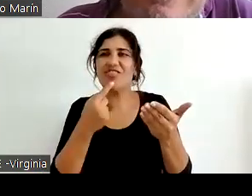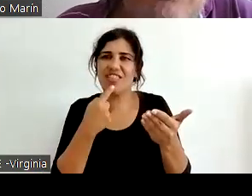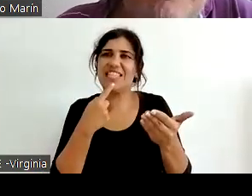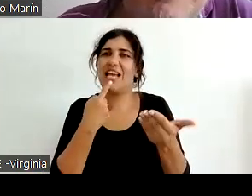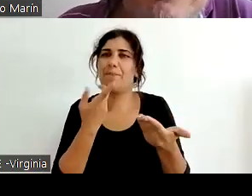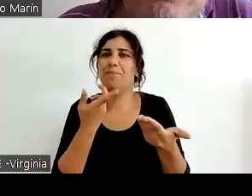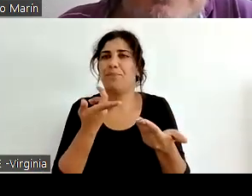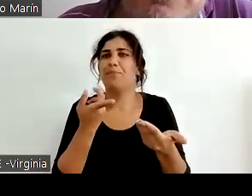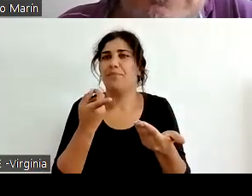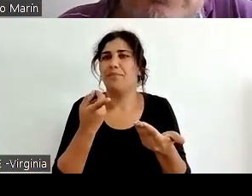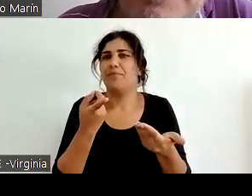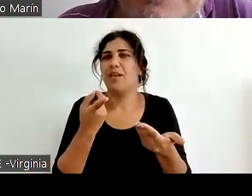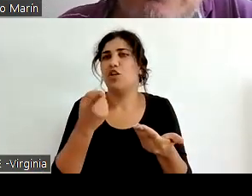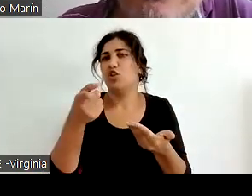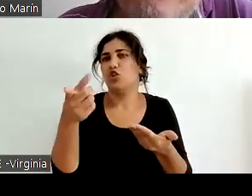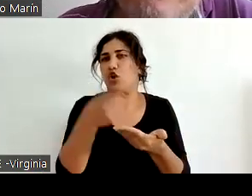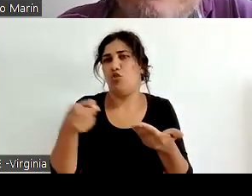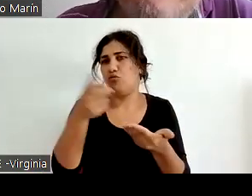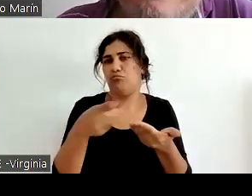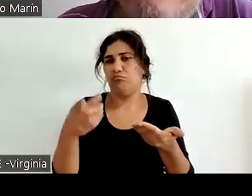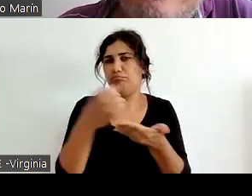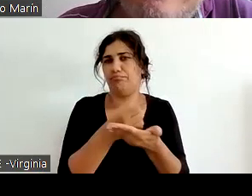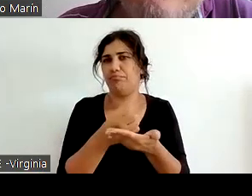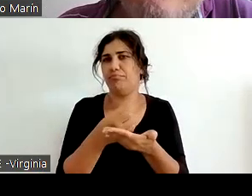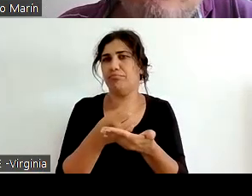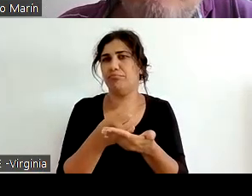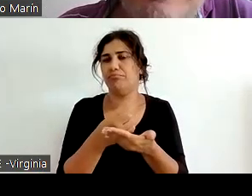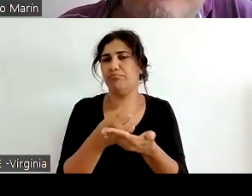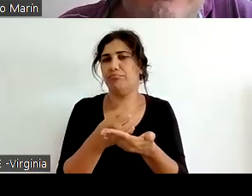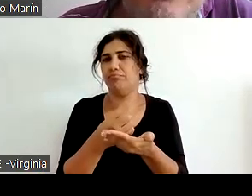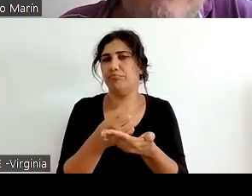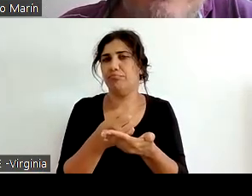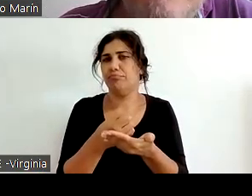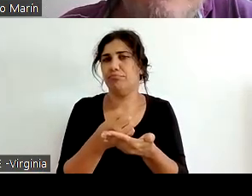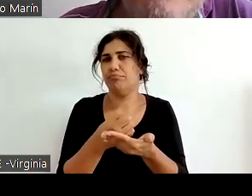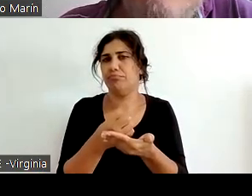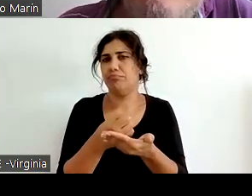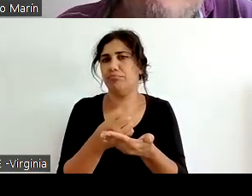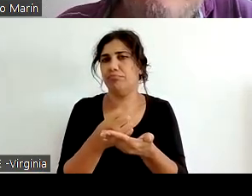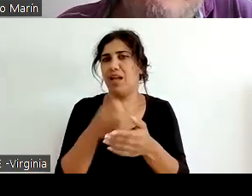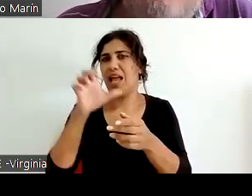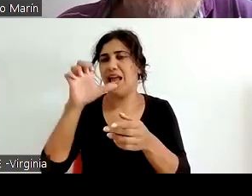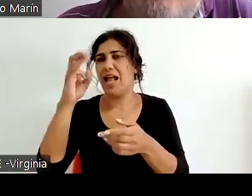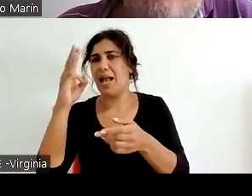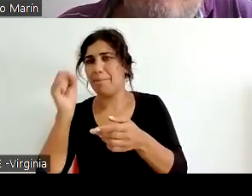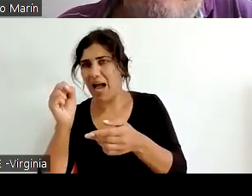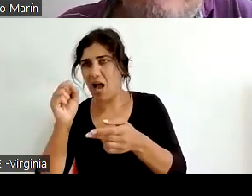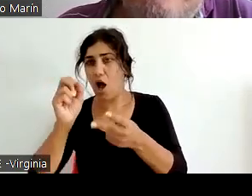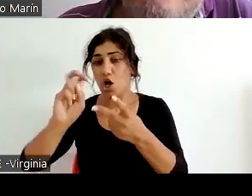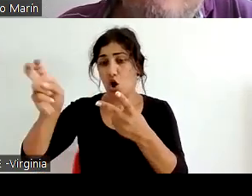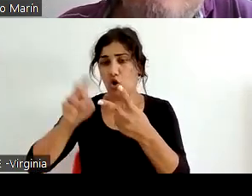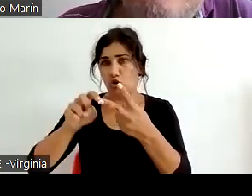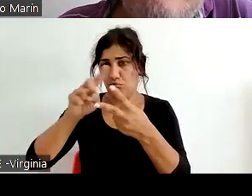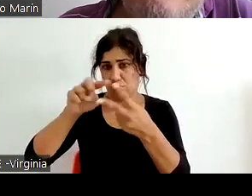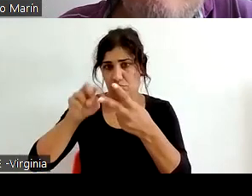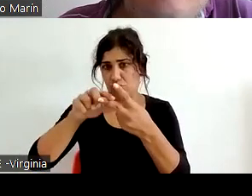de eicosapentanoico, de ácido eicosapentanoico, y esta cantidad de docosahexanoico, de DHA, que son